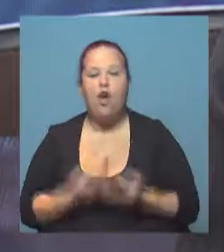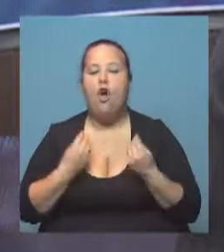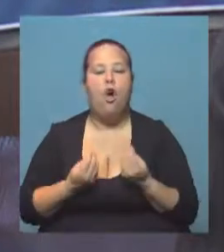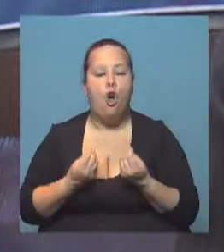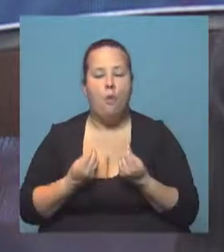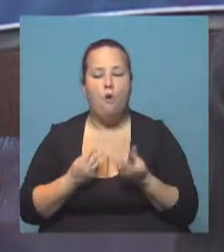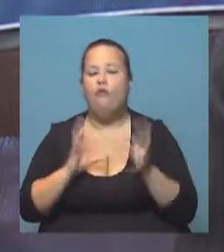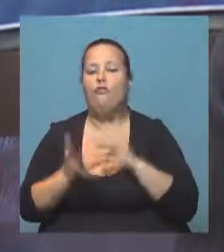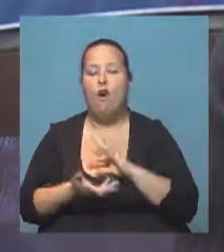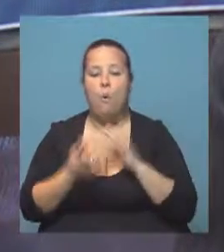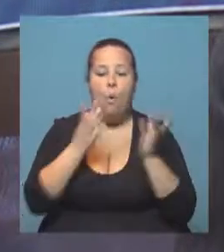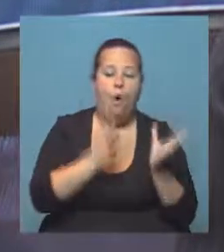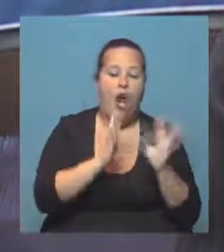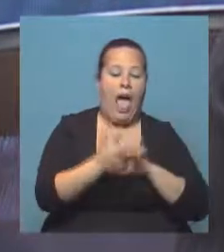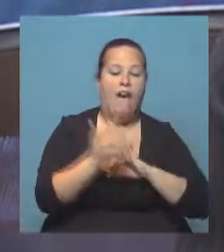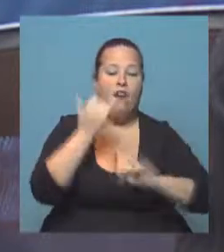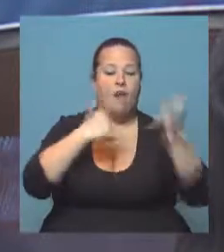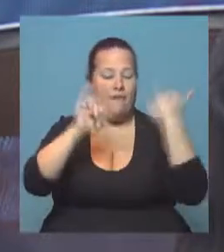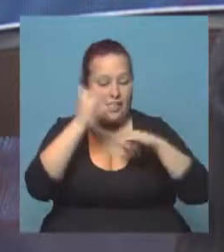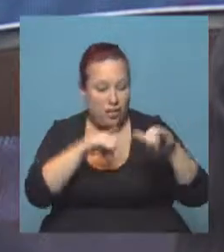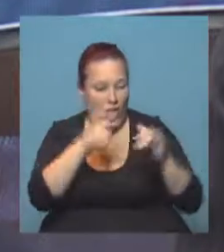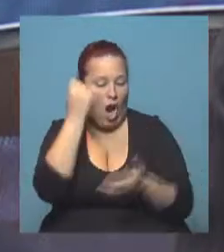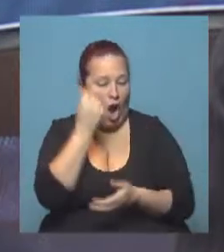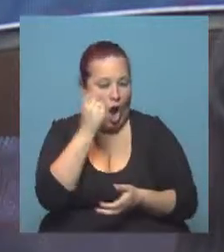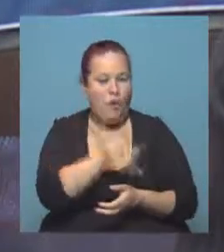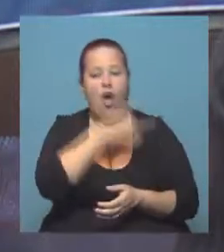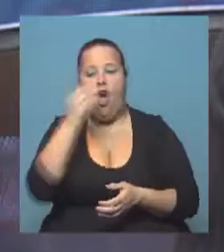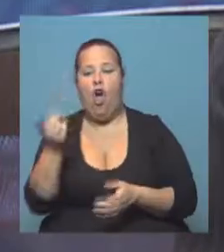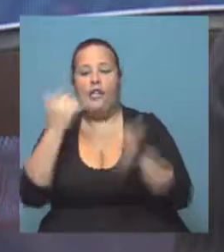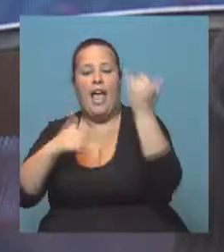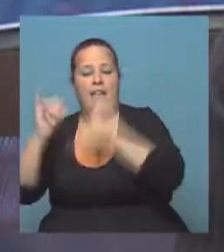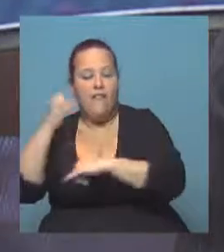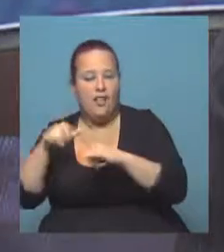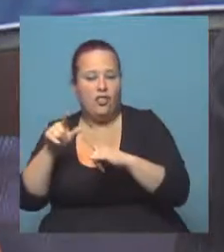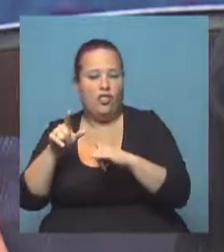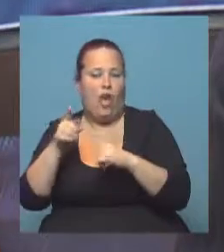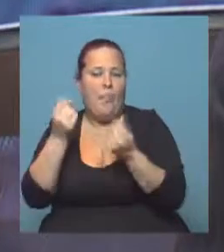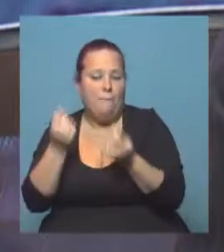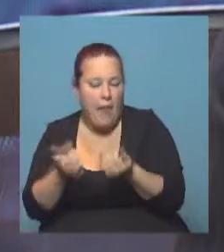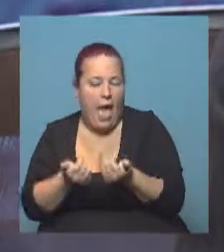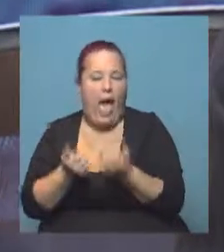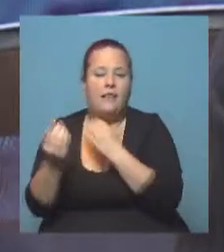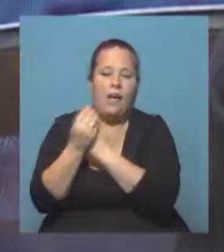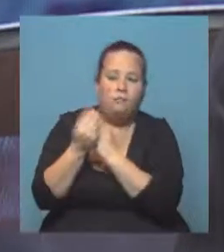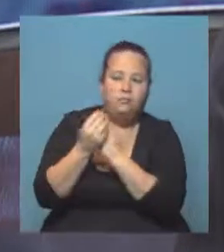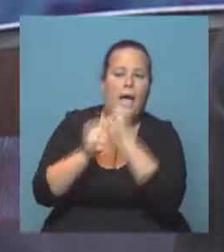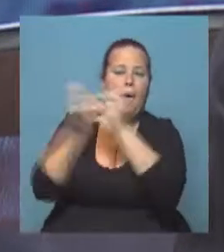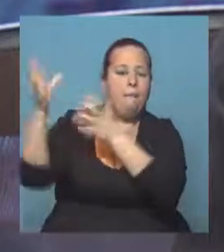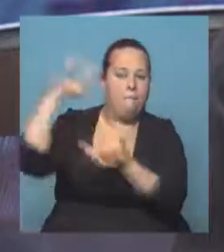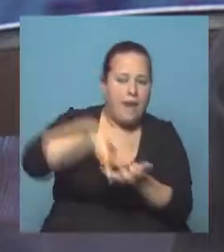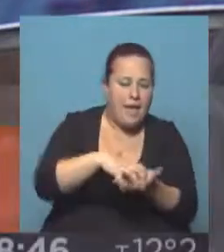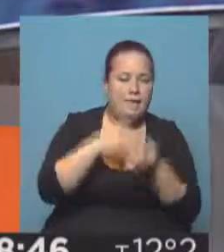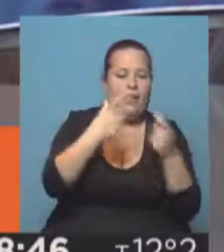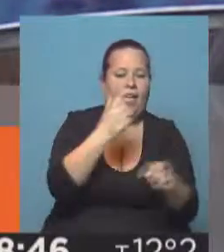sentido? ¿Cómo? Una cosa es una inversión financiera y otra cosa es una inversión de capital, en que vengan las empresas a